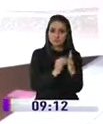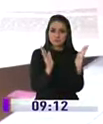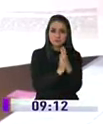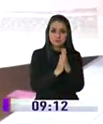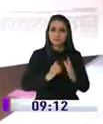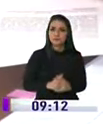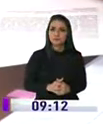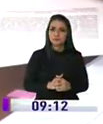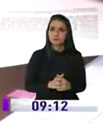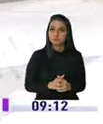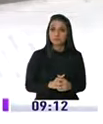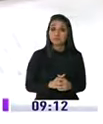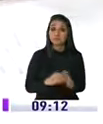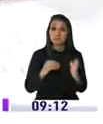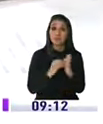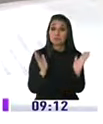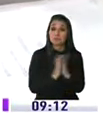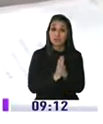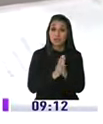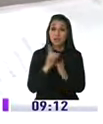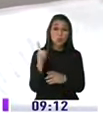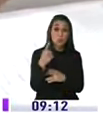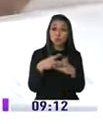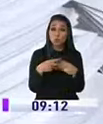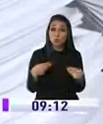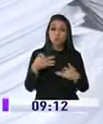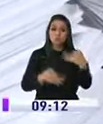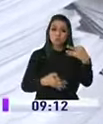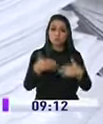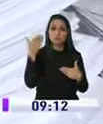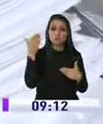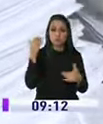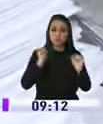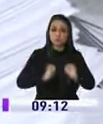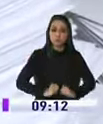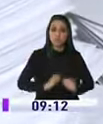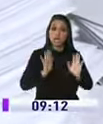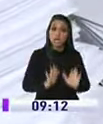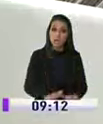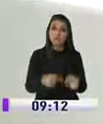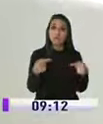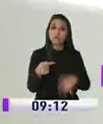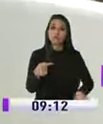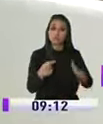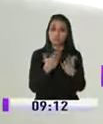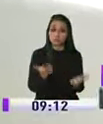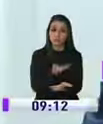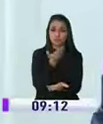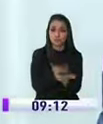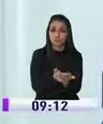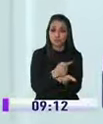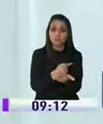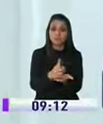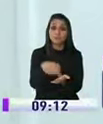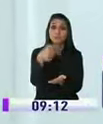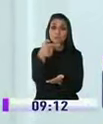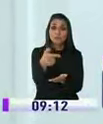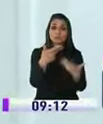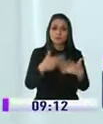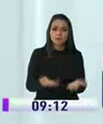La única salida para aplicar esta resolución es un juicio político, y en ese camino está la oposición. Anuncian que la próxima semana